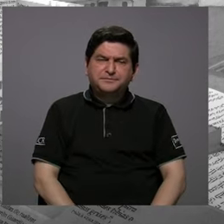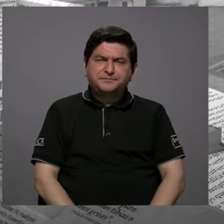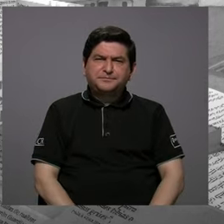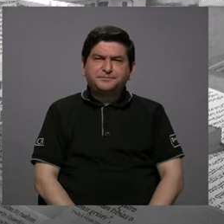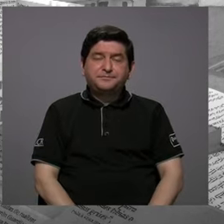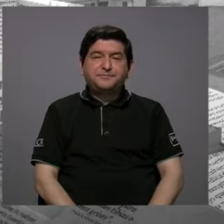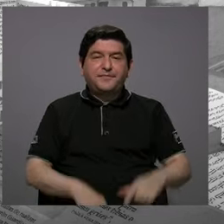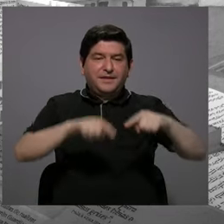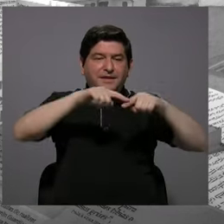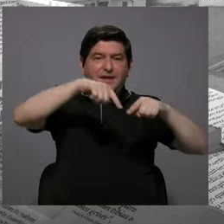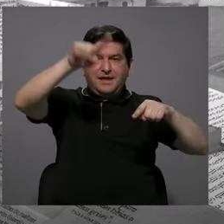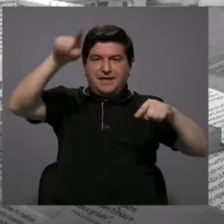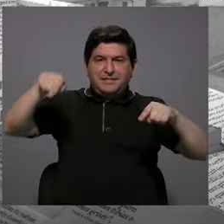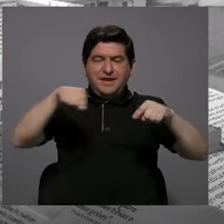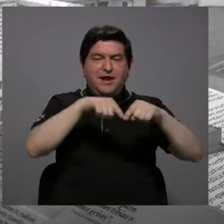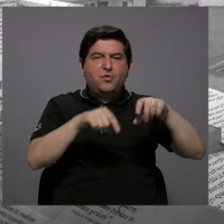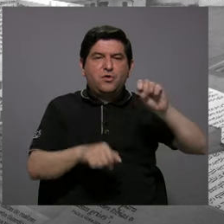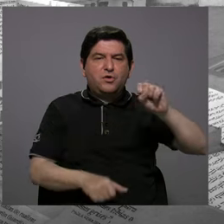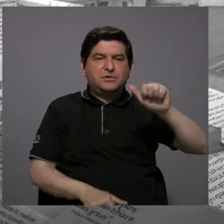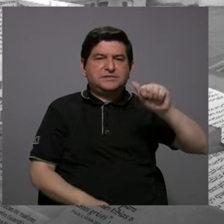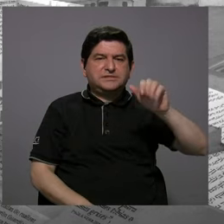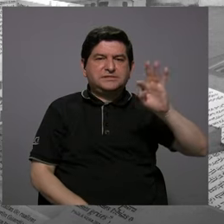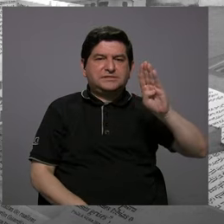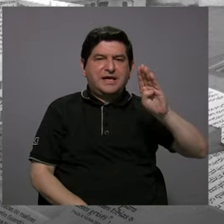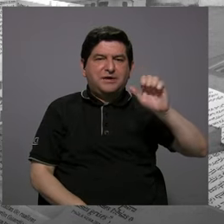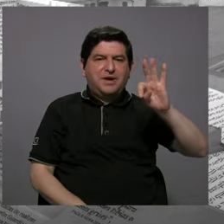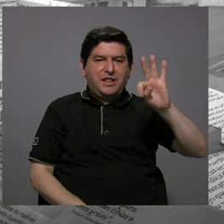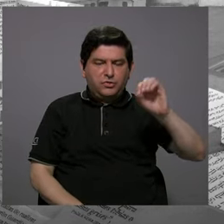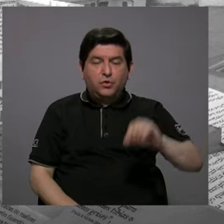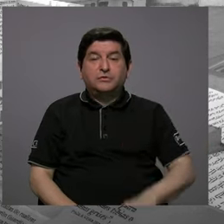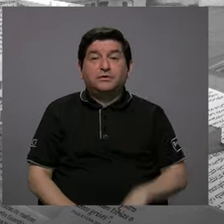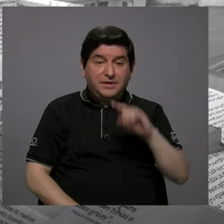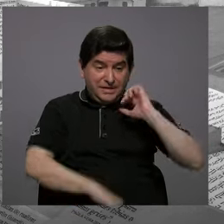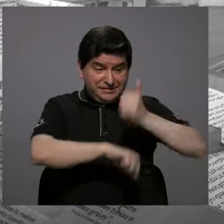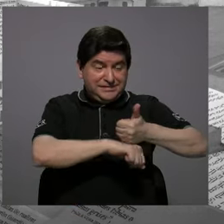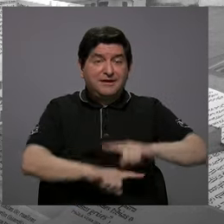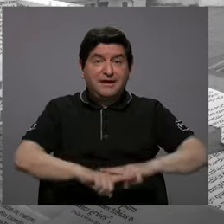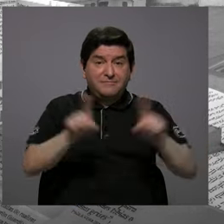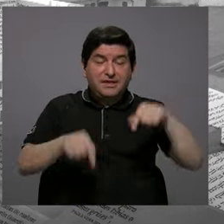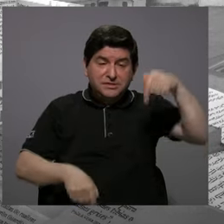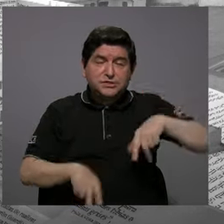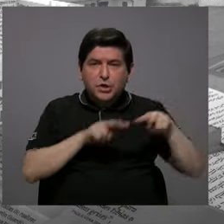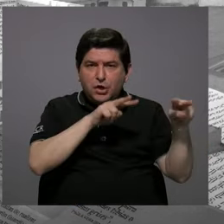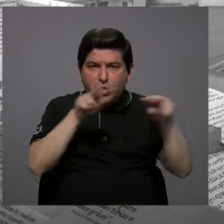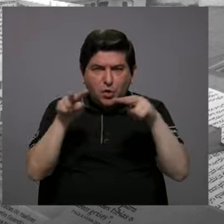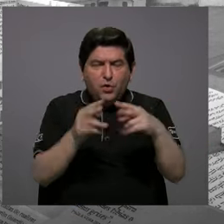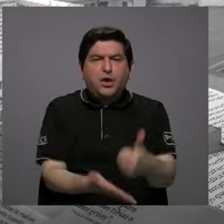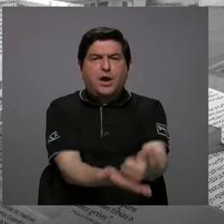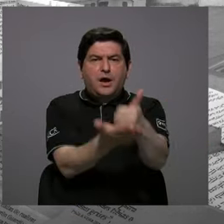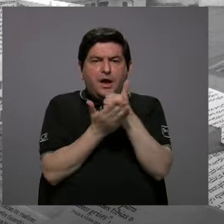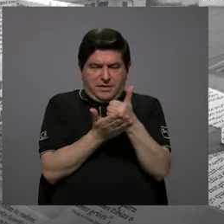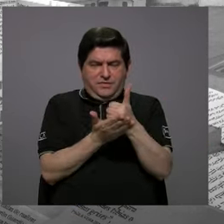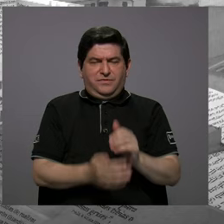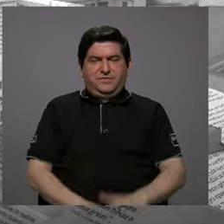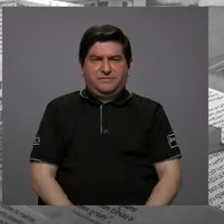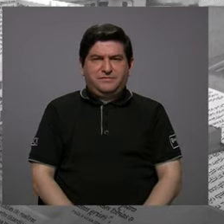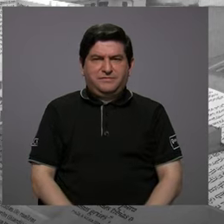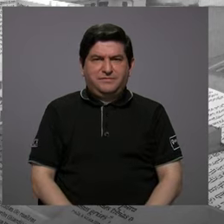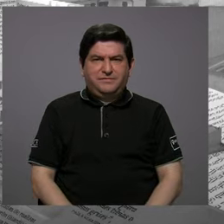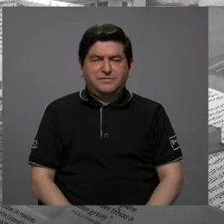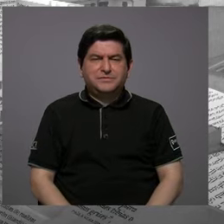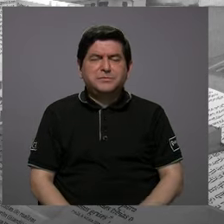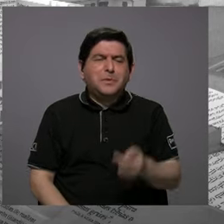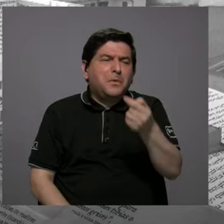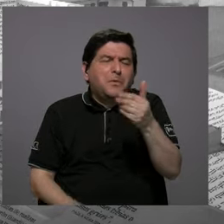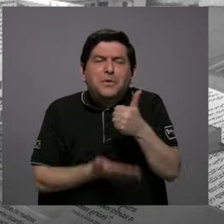conocido triángulo de sábato no triángulo de sábato Me parece que marca una diferencia y hoy la vigilancia nos está ayudando a llevar un